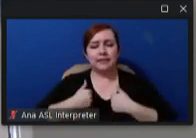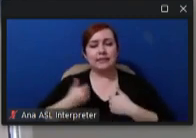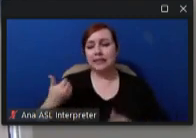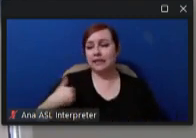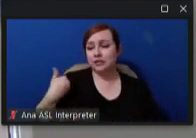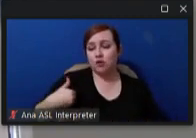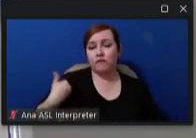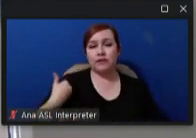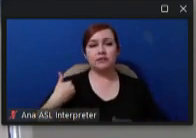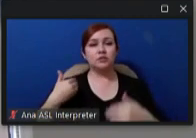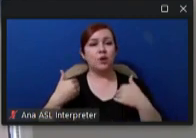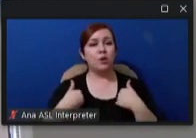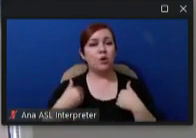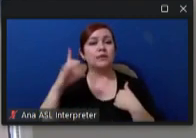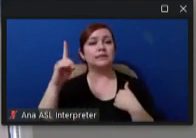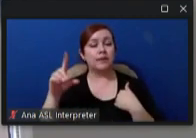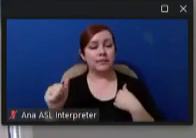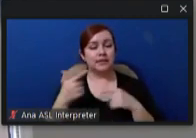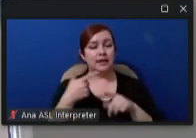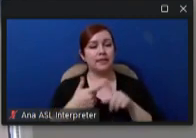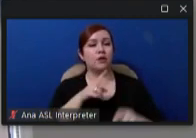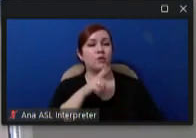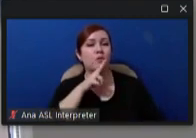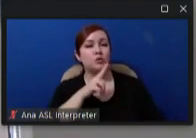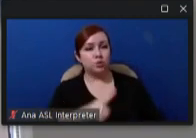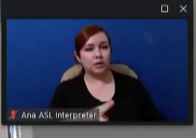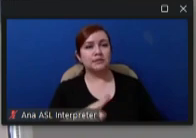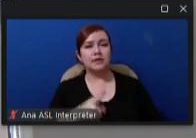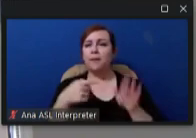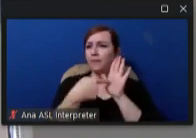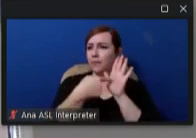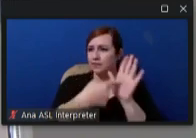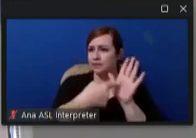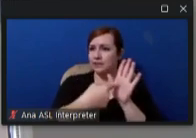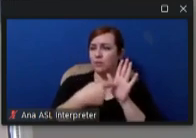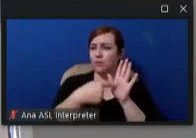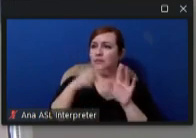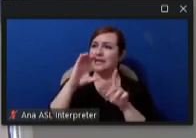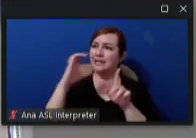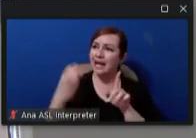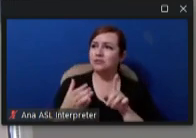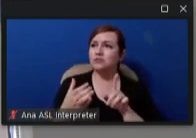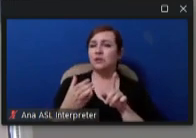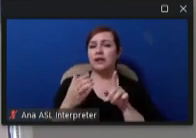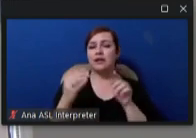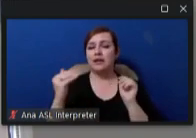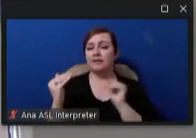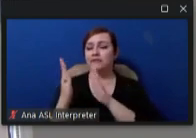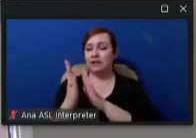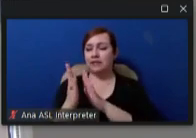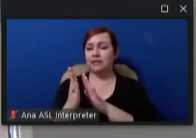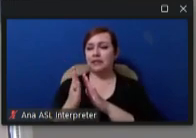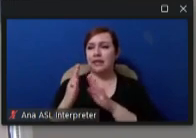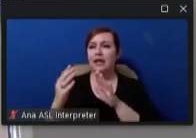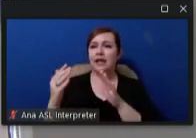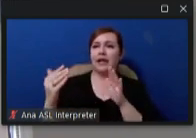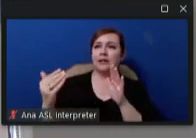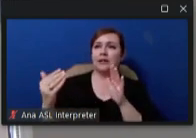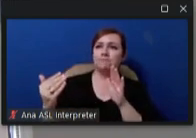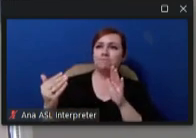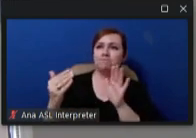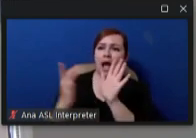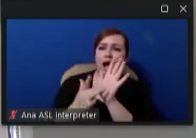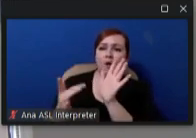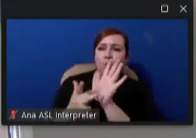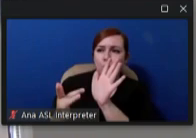en Honduras. Presentamos el caso que desafía y enfrentan el acoso callejero y limita su movilidad